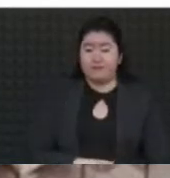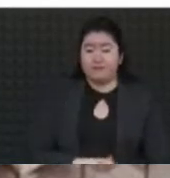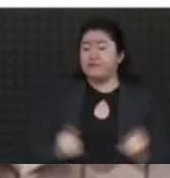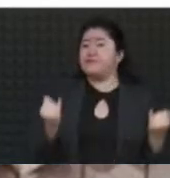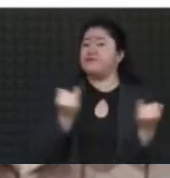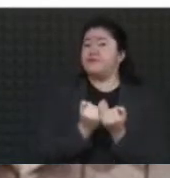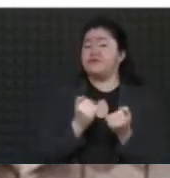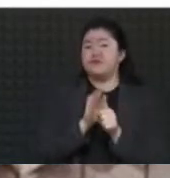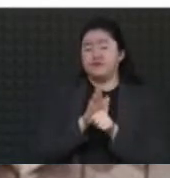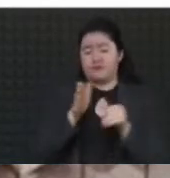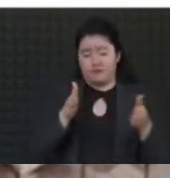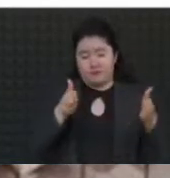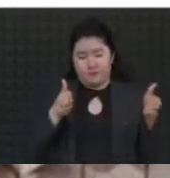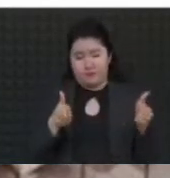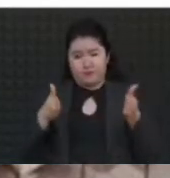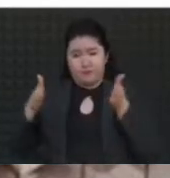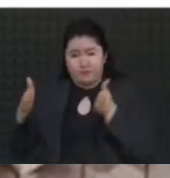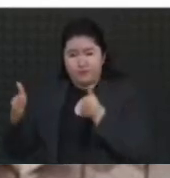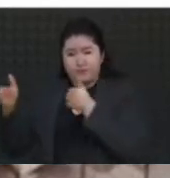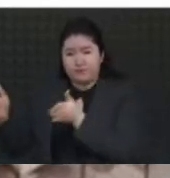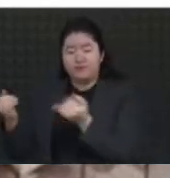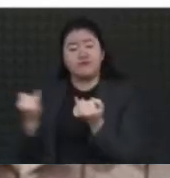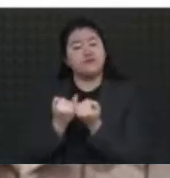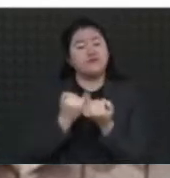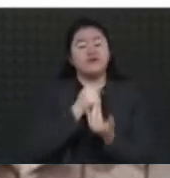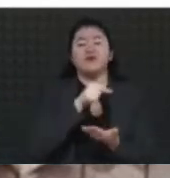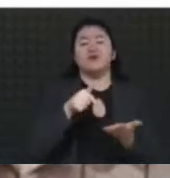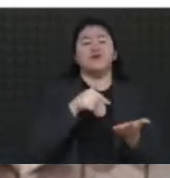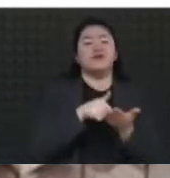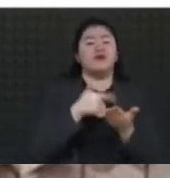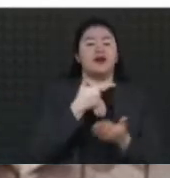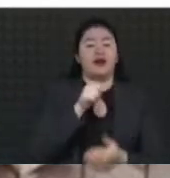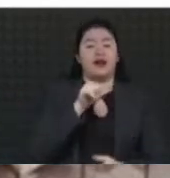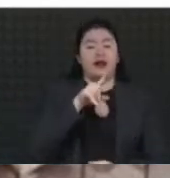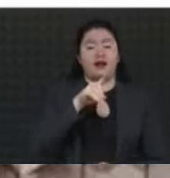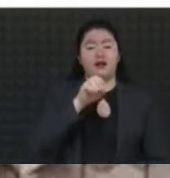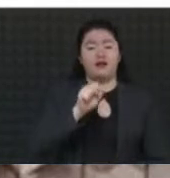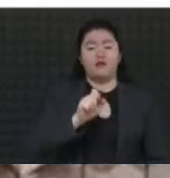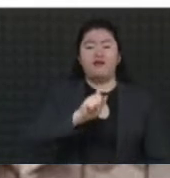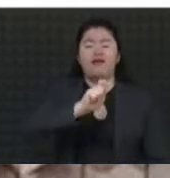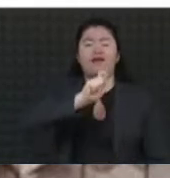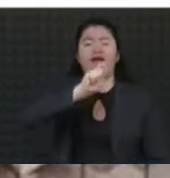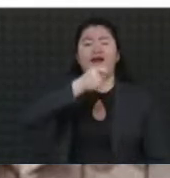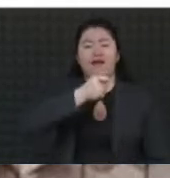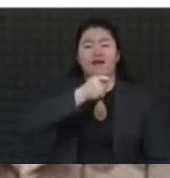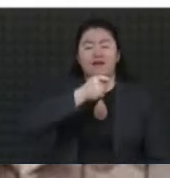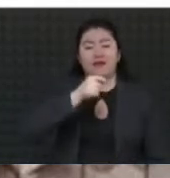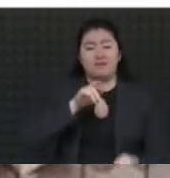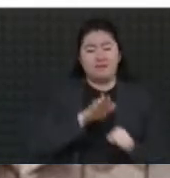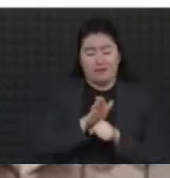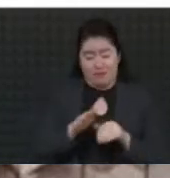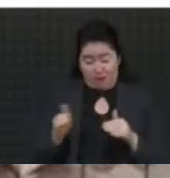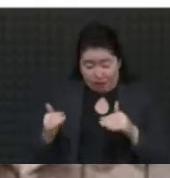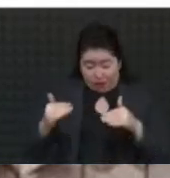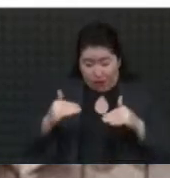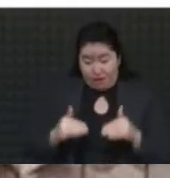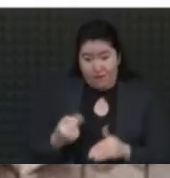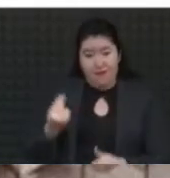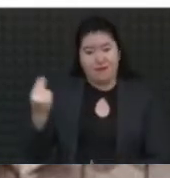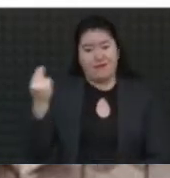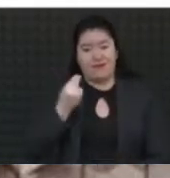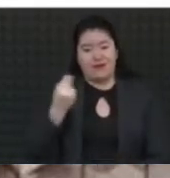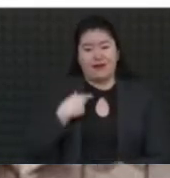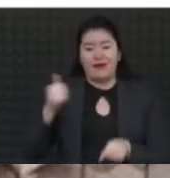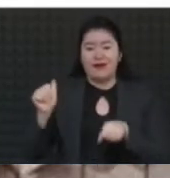como de los gáligos, es decir, los espacios que se requieren para que pasen vehículos en la parte inferior. Adelante.